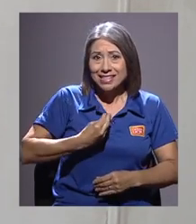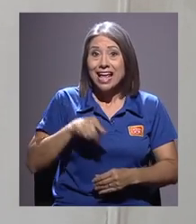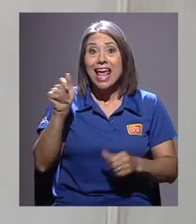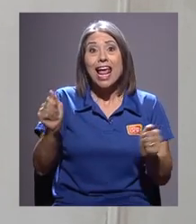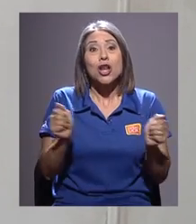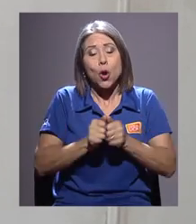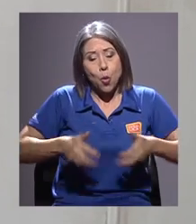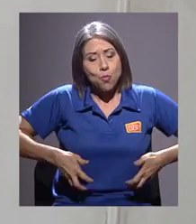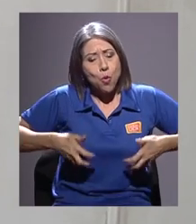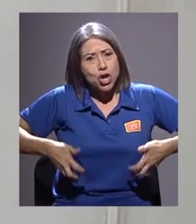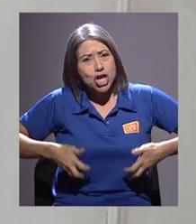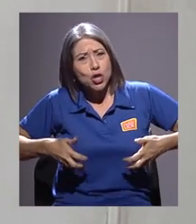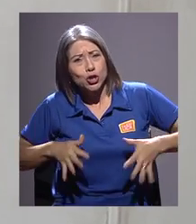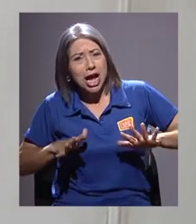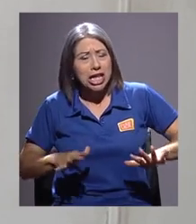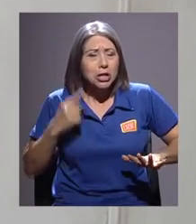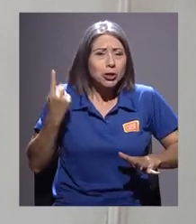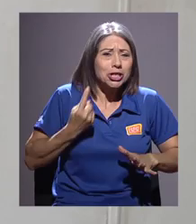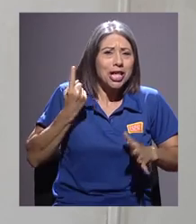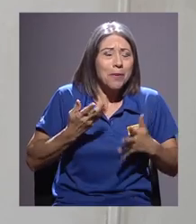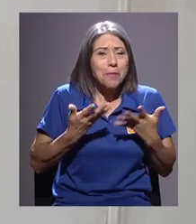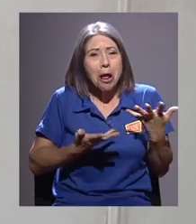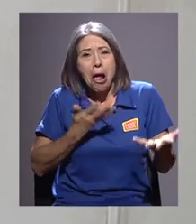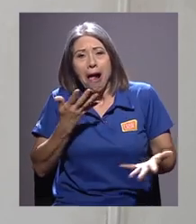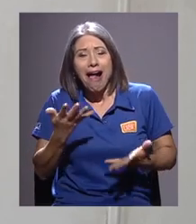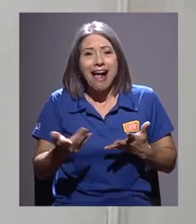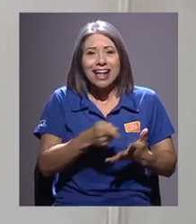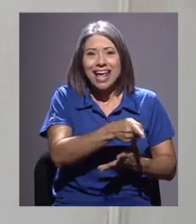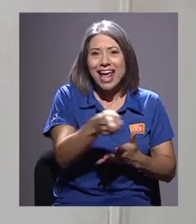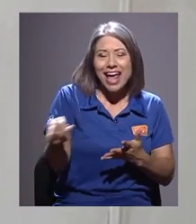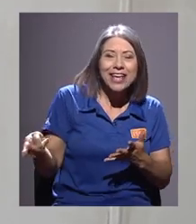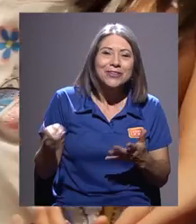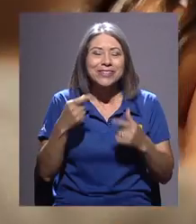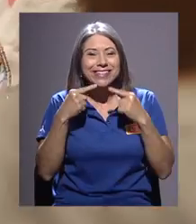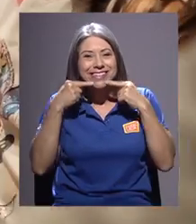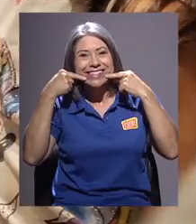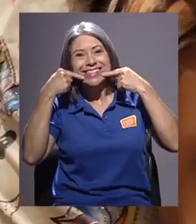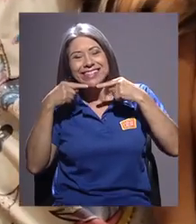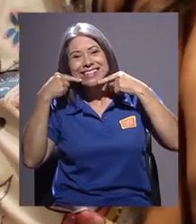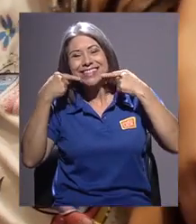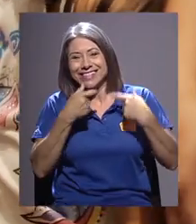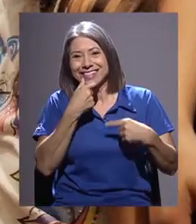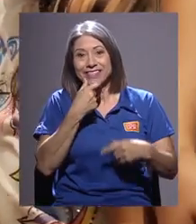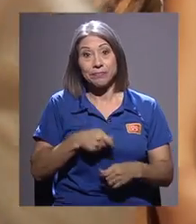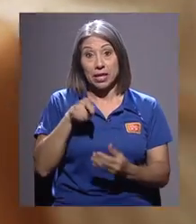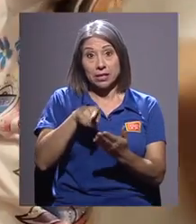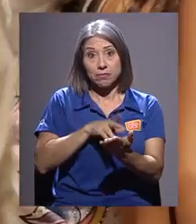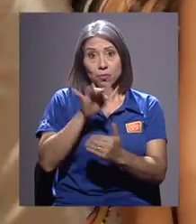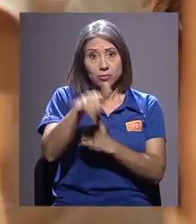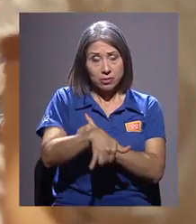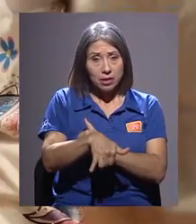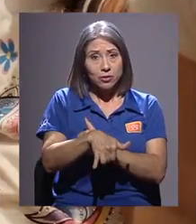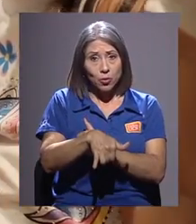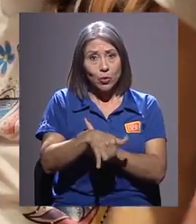bonito changuito siempre estuvo ahí anuente a que ellos estuvieran sonriendo. Este